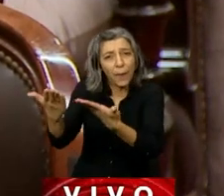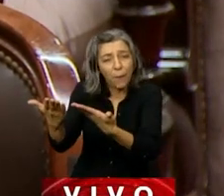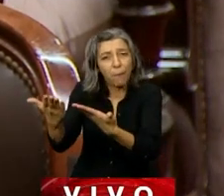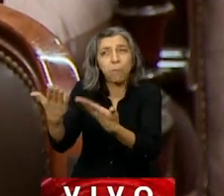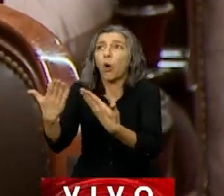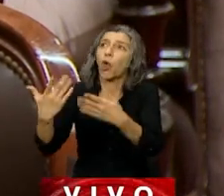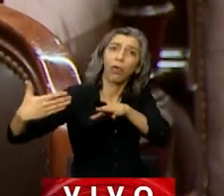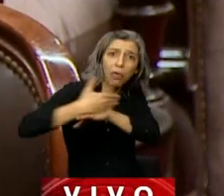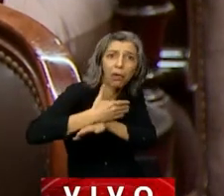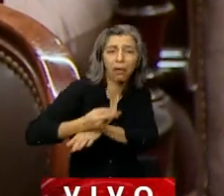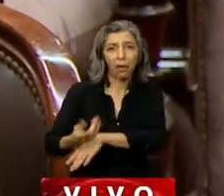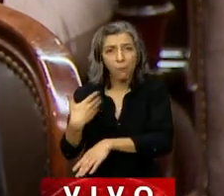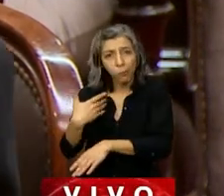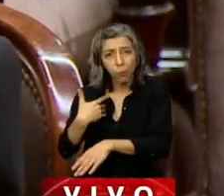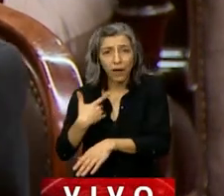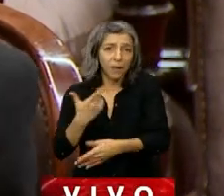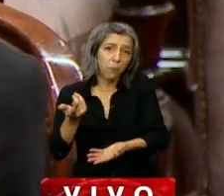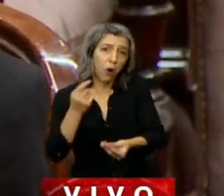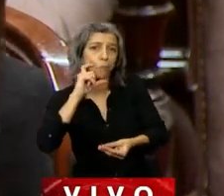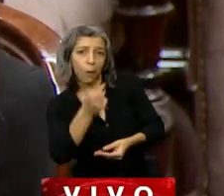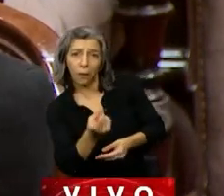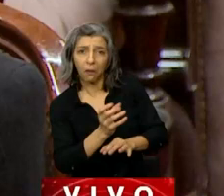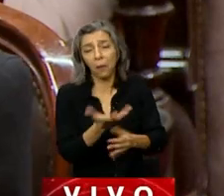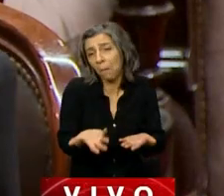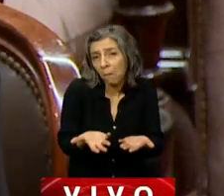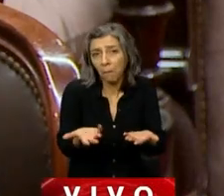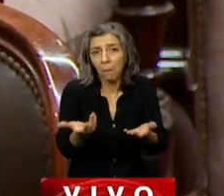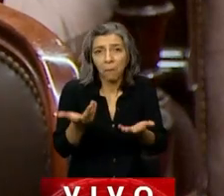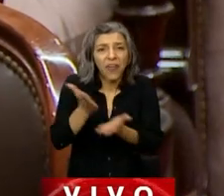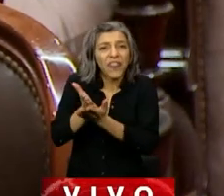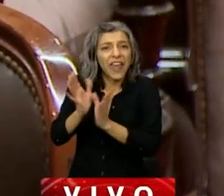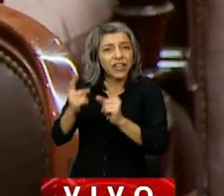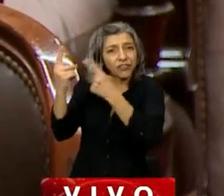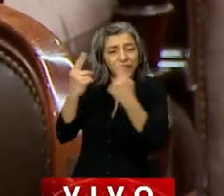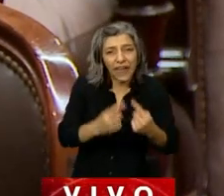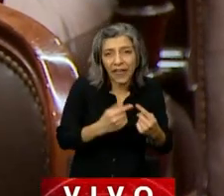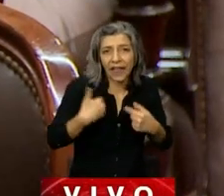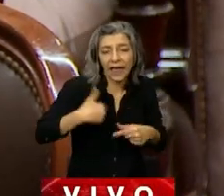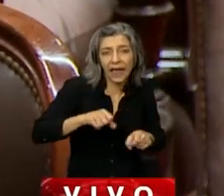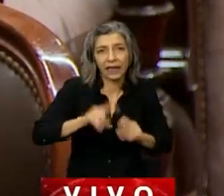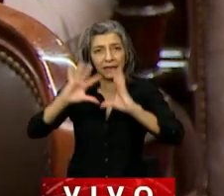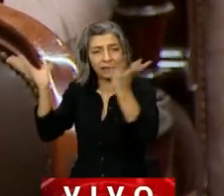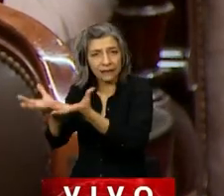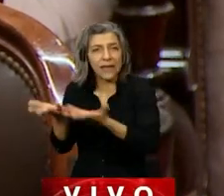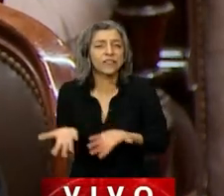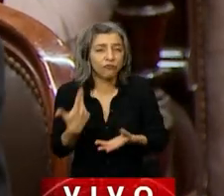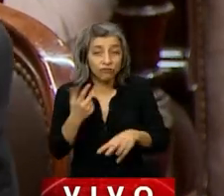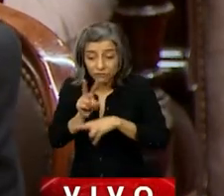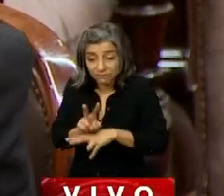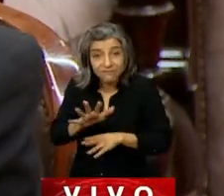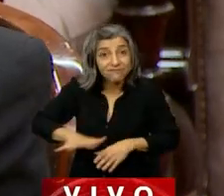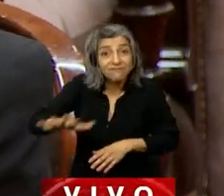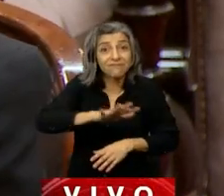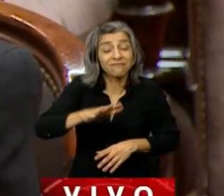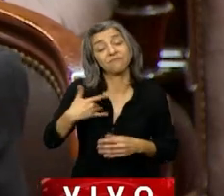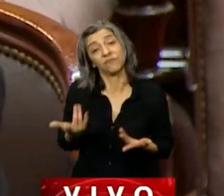plataforma continental circundantes a las Islas Malvinas. Es decir, que la proyección del área al sur